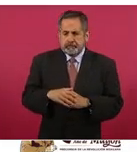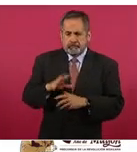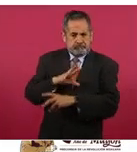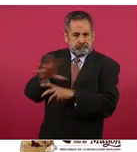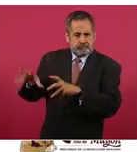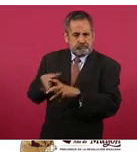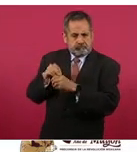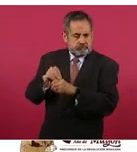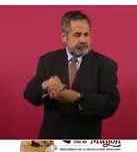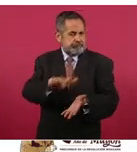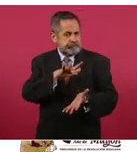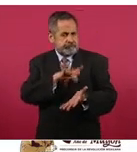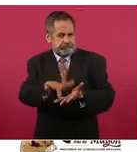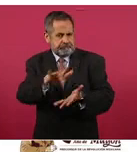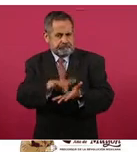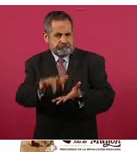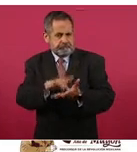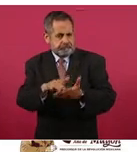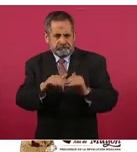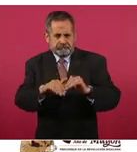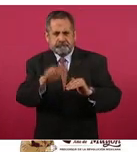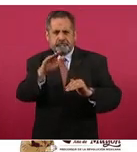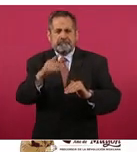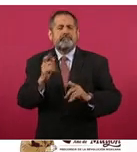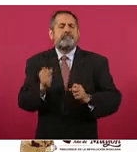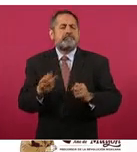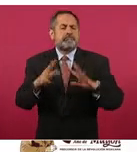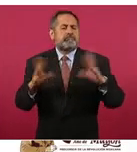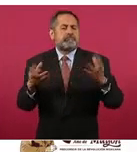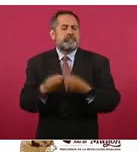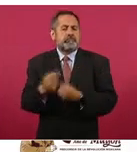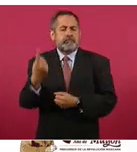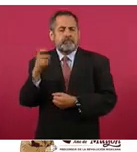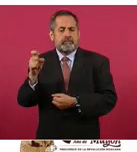para combatir la inflación es de